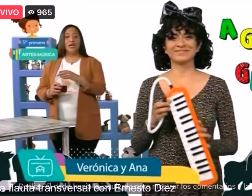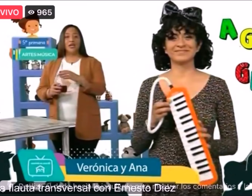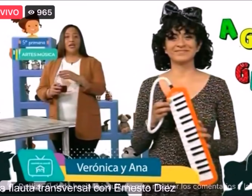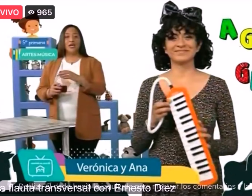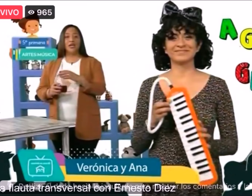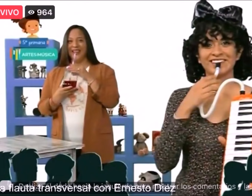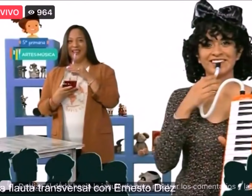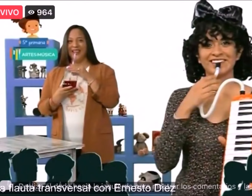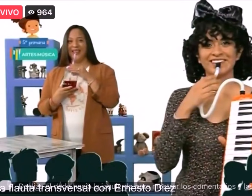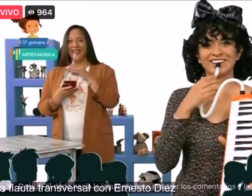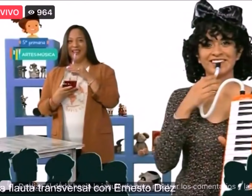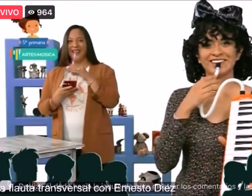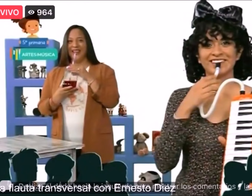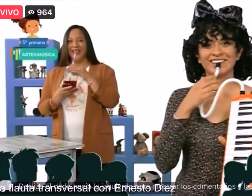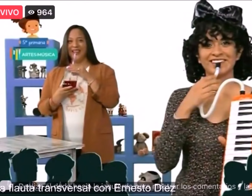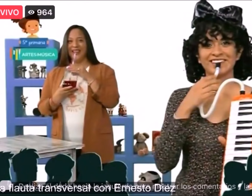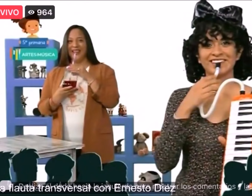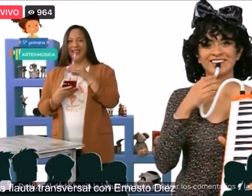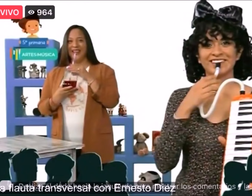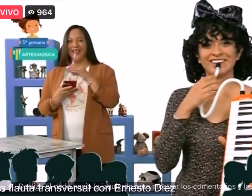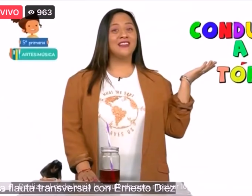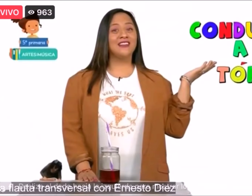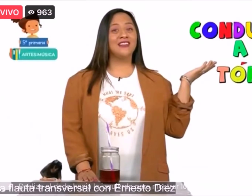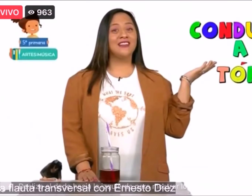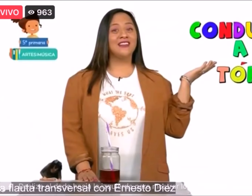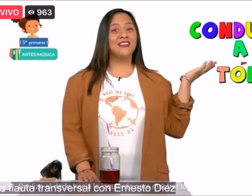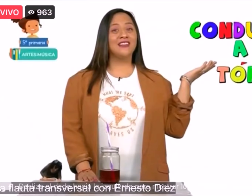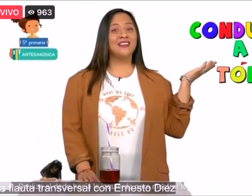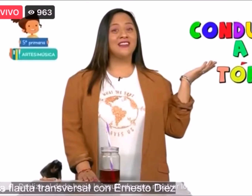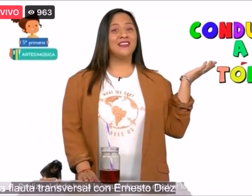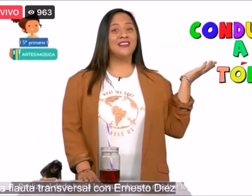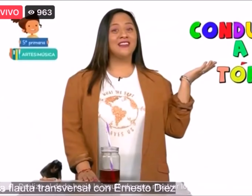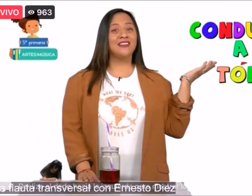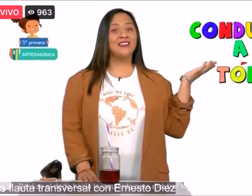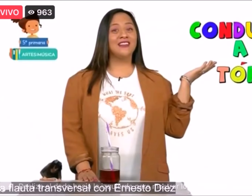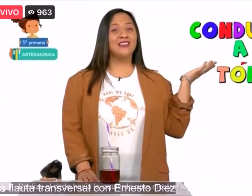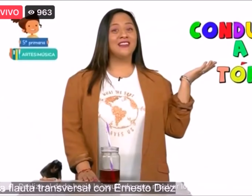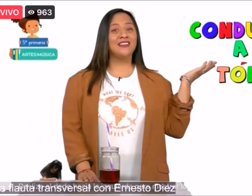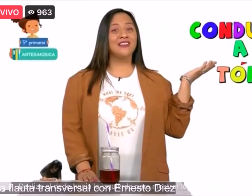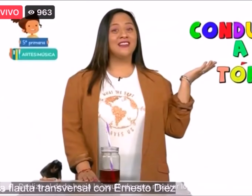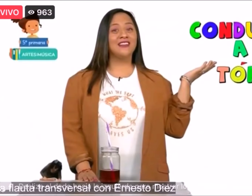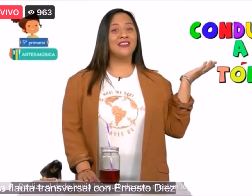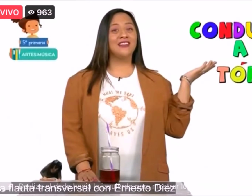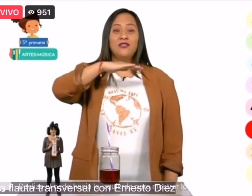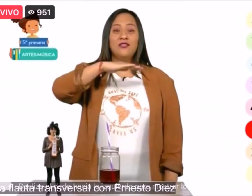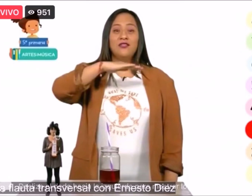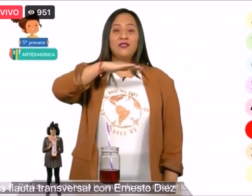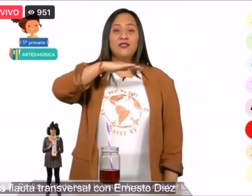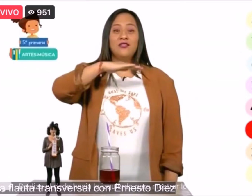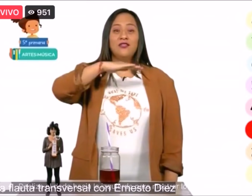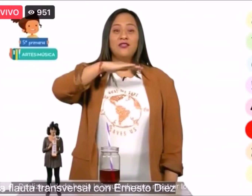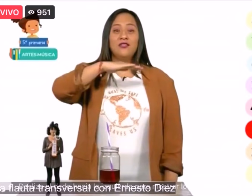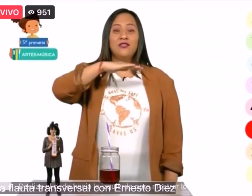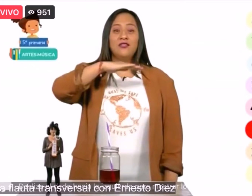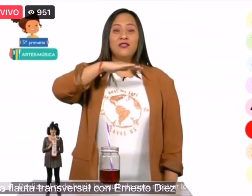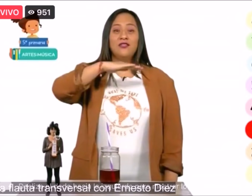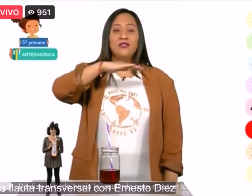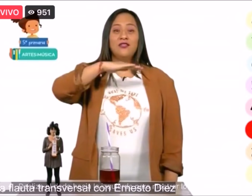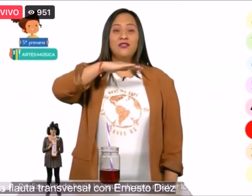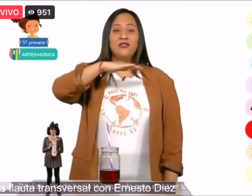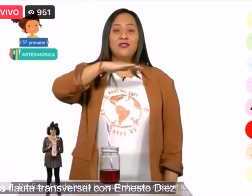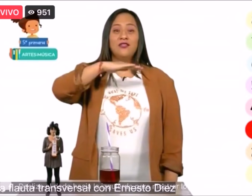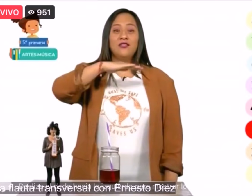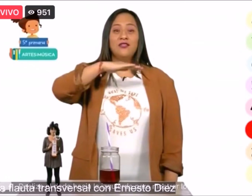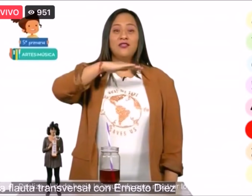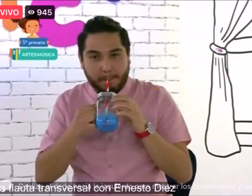soplando con el papel puedes practicarlo con diferentes sonidos vamos a hacer una conducción a la tónica lo cual quiere decir que cada nota de la escala se